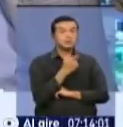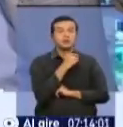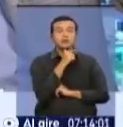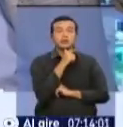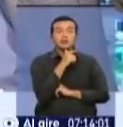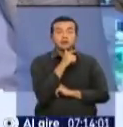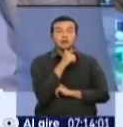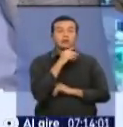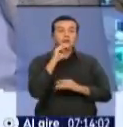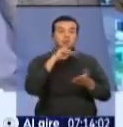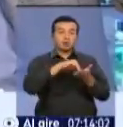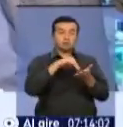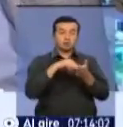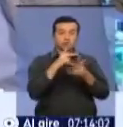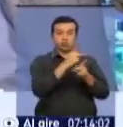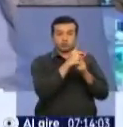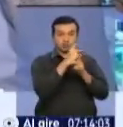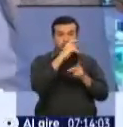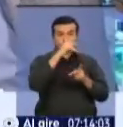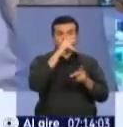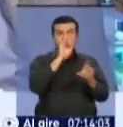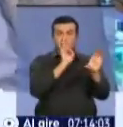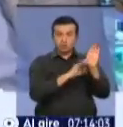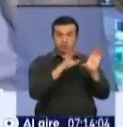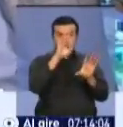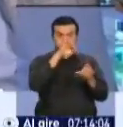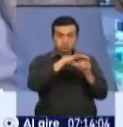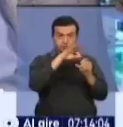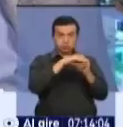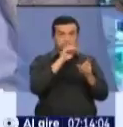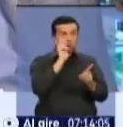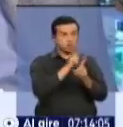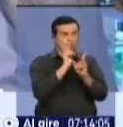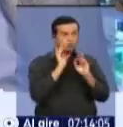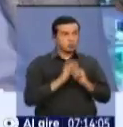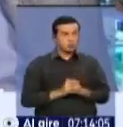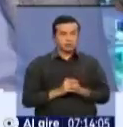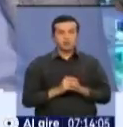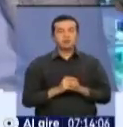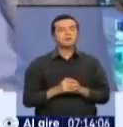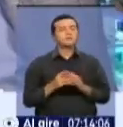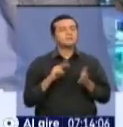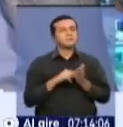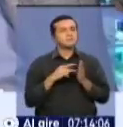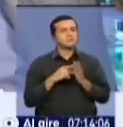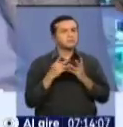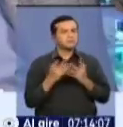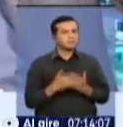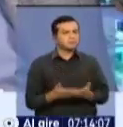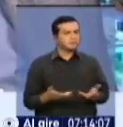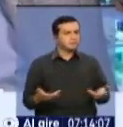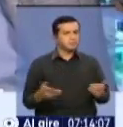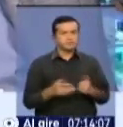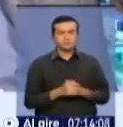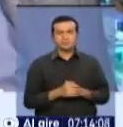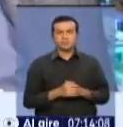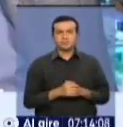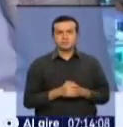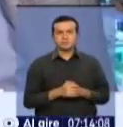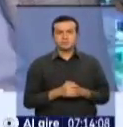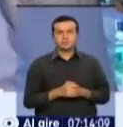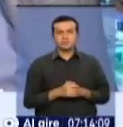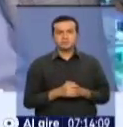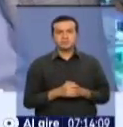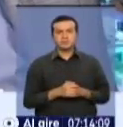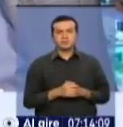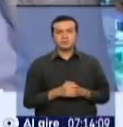de los miembros del Consejo de Participación Ciudadana. Exactamente. Básicamente. Pero eso significaría entonces que una de